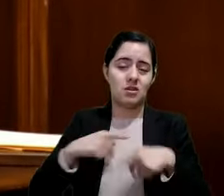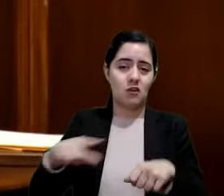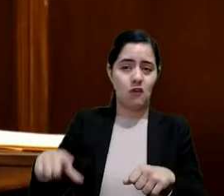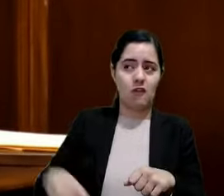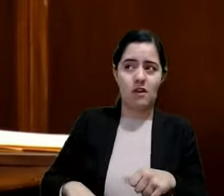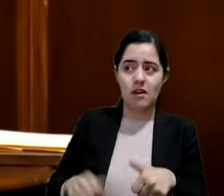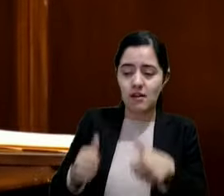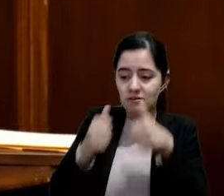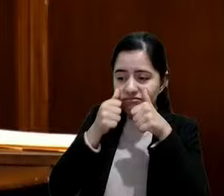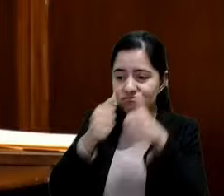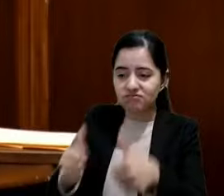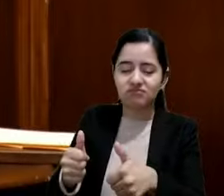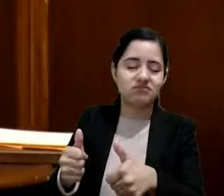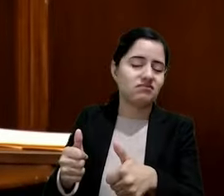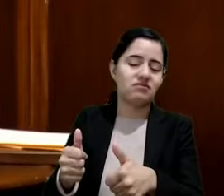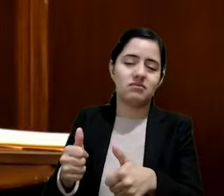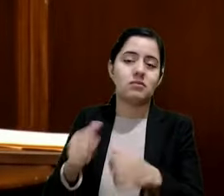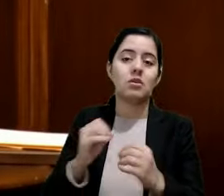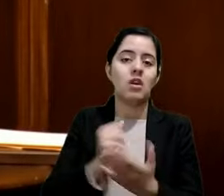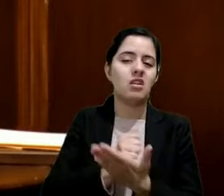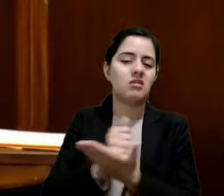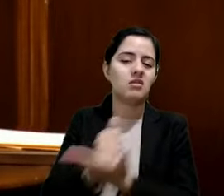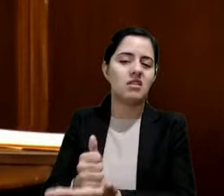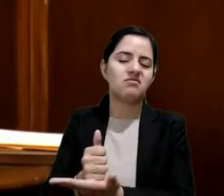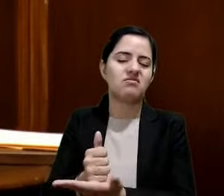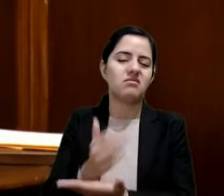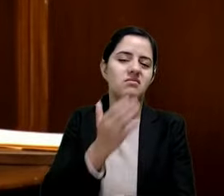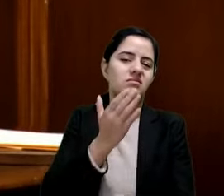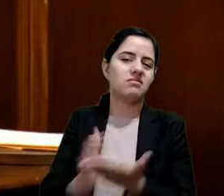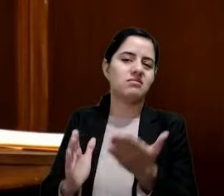invisibilizados, desatendidos y excluidos.